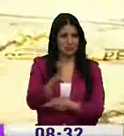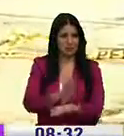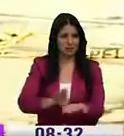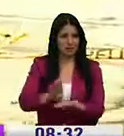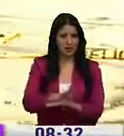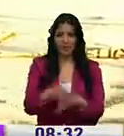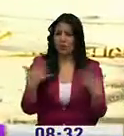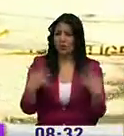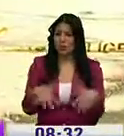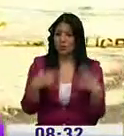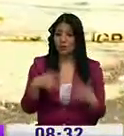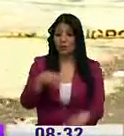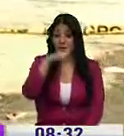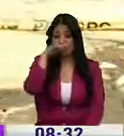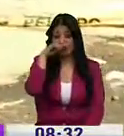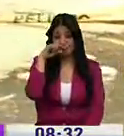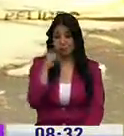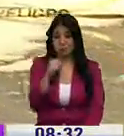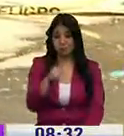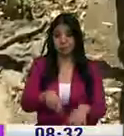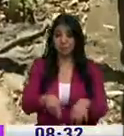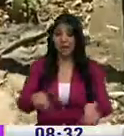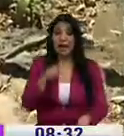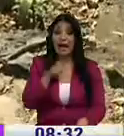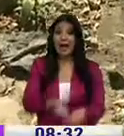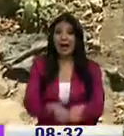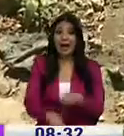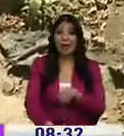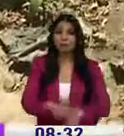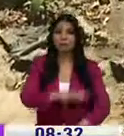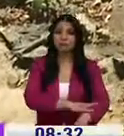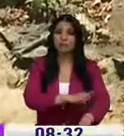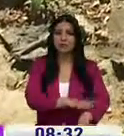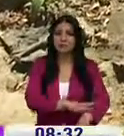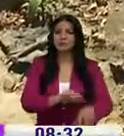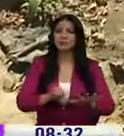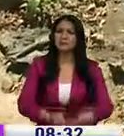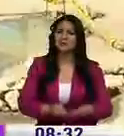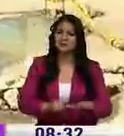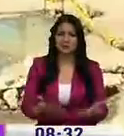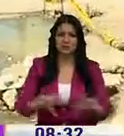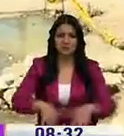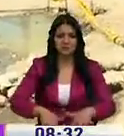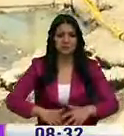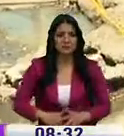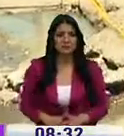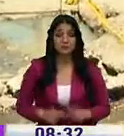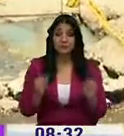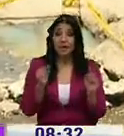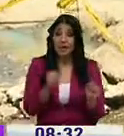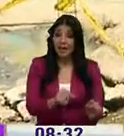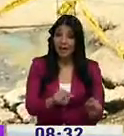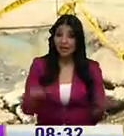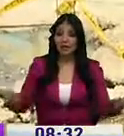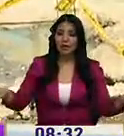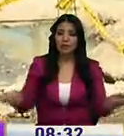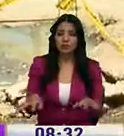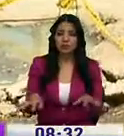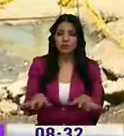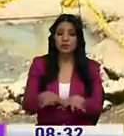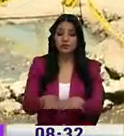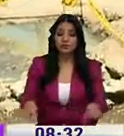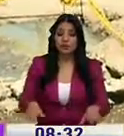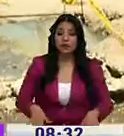que convivir con una fuga de aguas hervidas desde hace más de 6 meses. Ahí justo en la